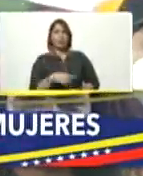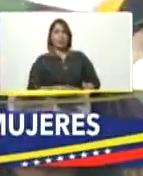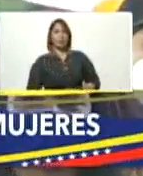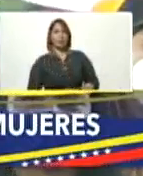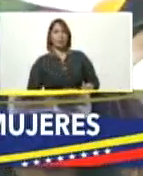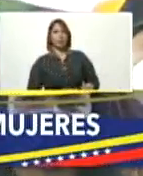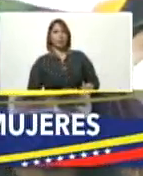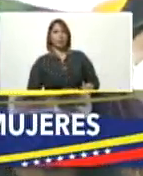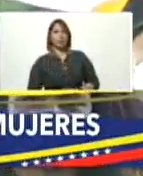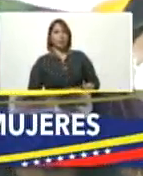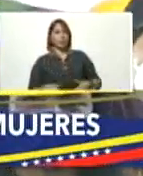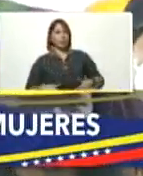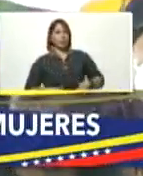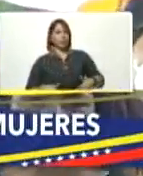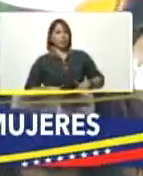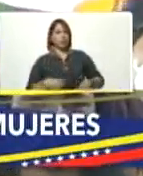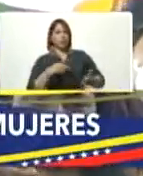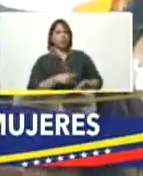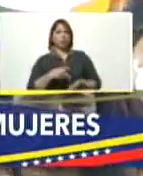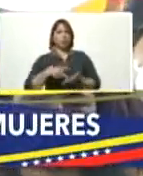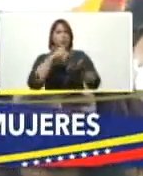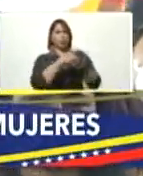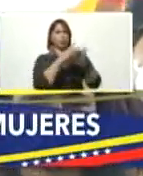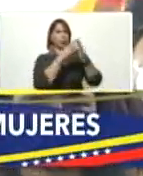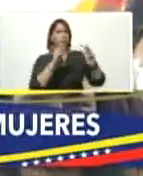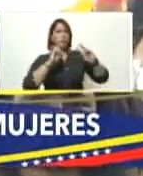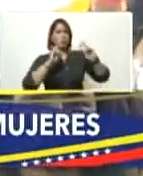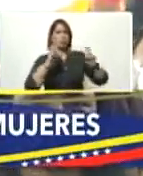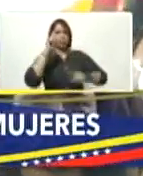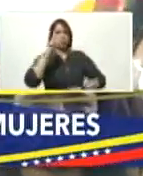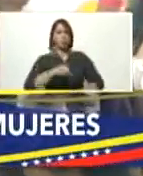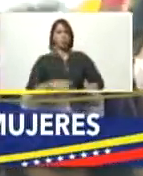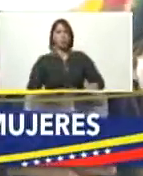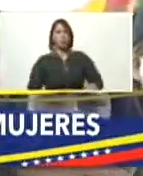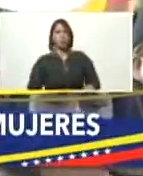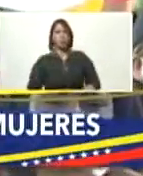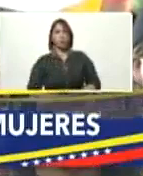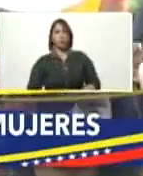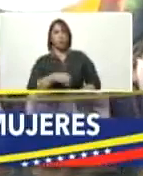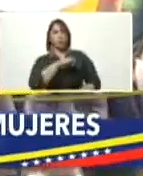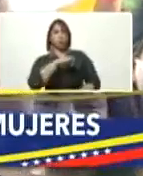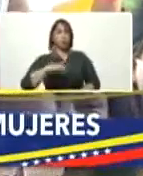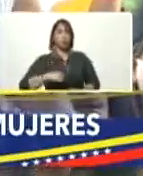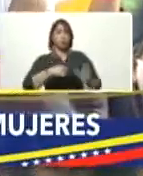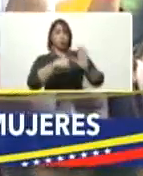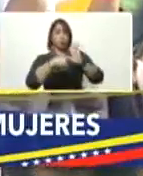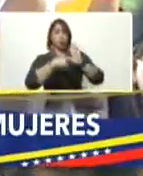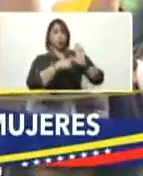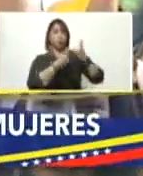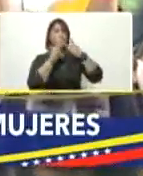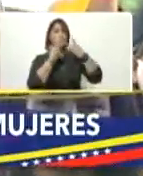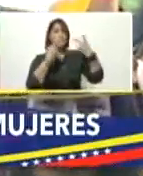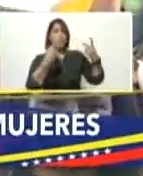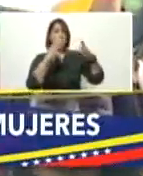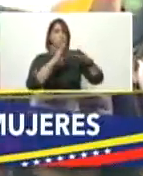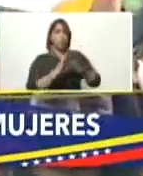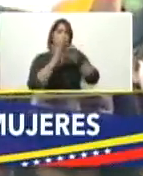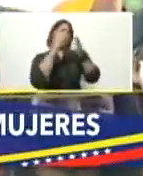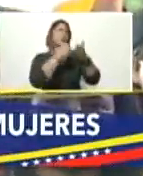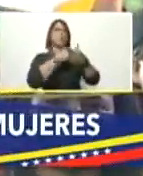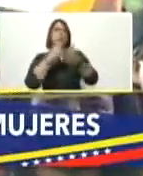ardua participación en todos los ámbitos. También somos ejemplo y referencia de unidad,